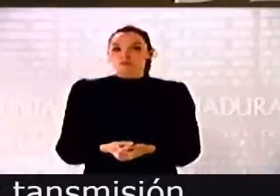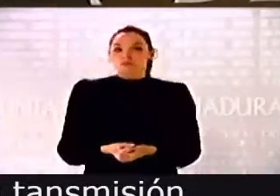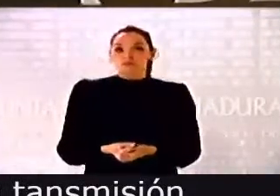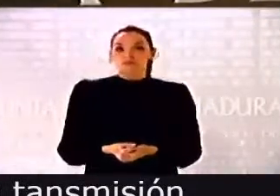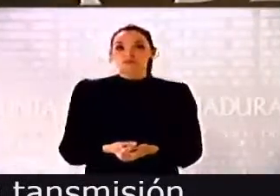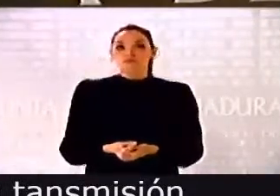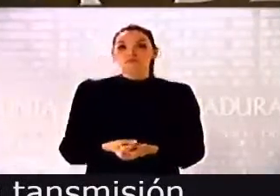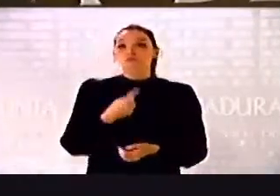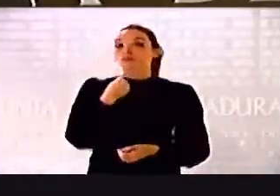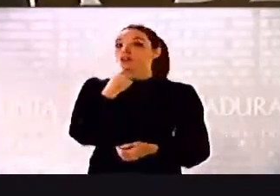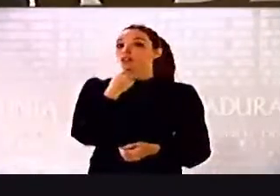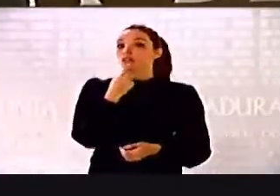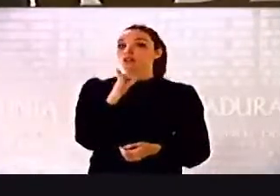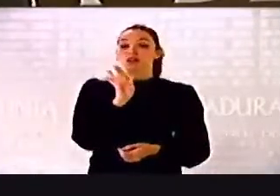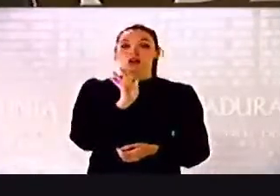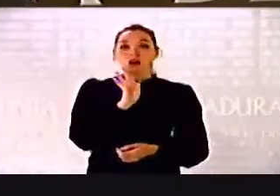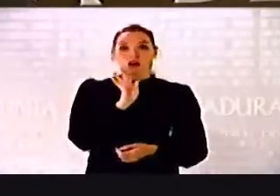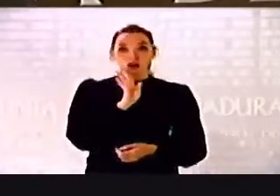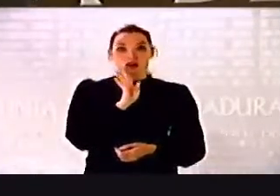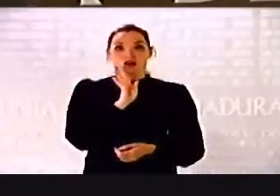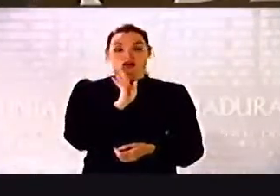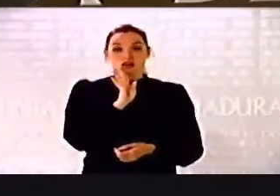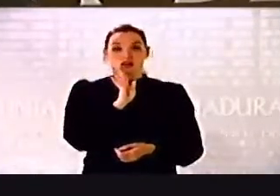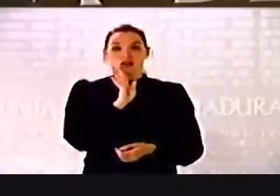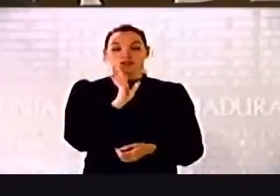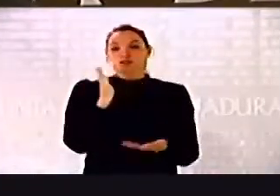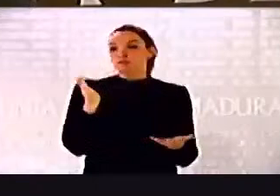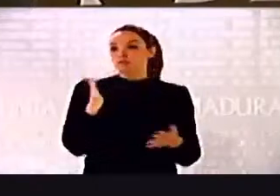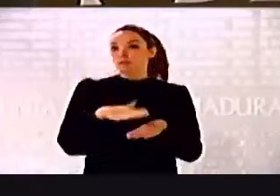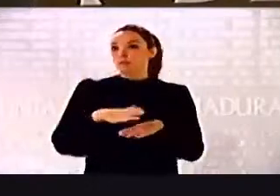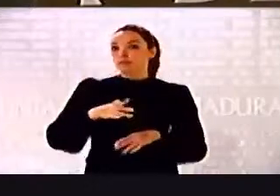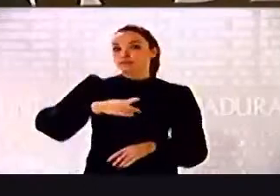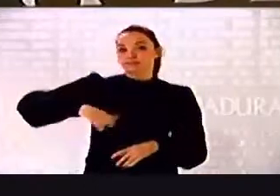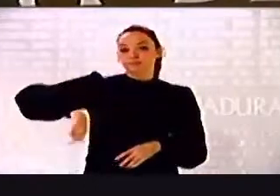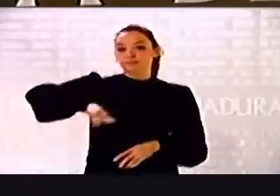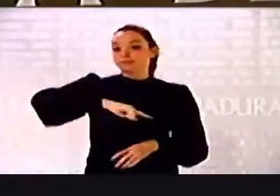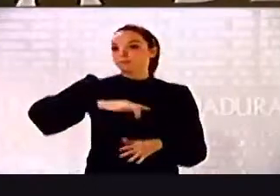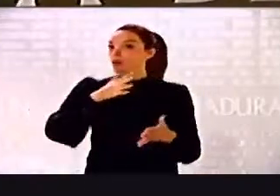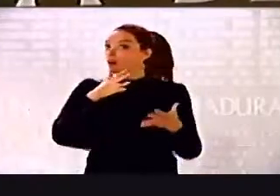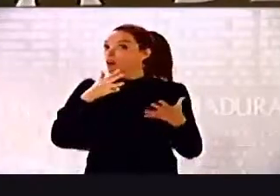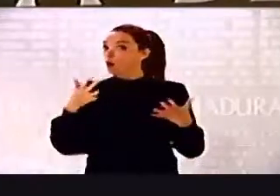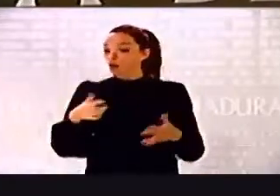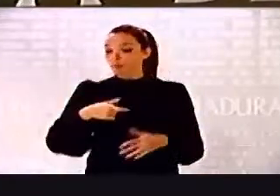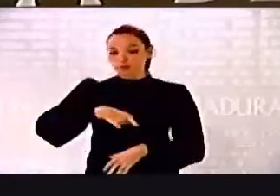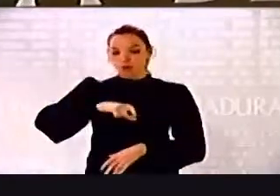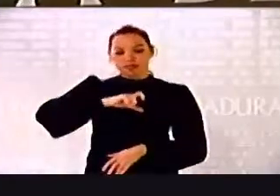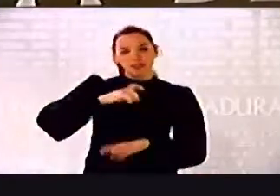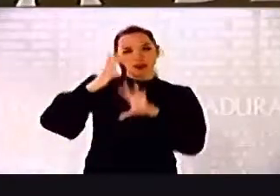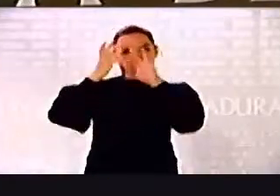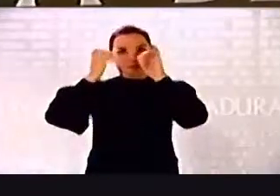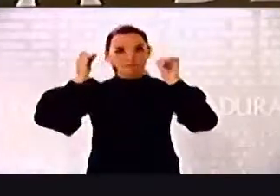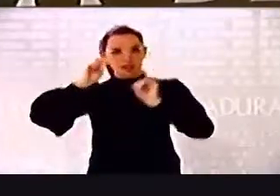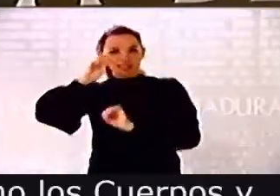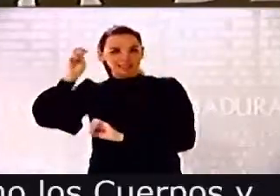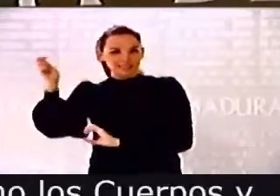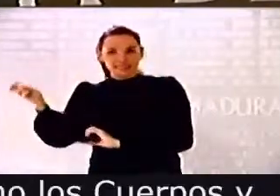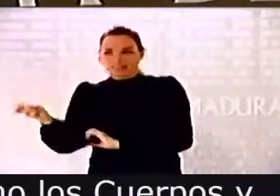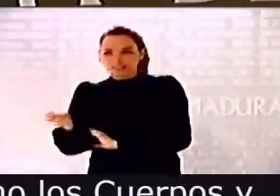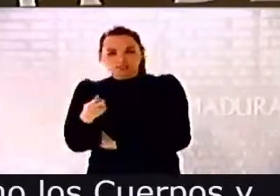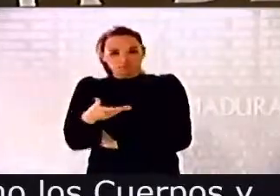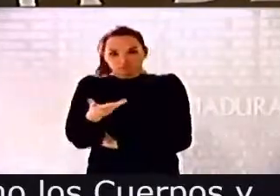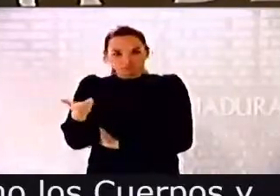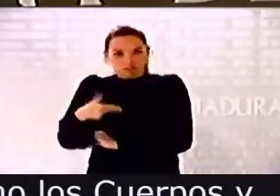Les he dicho antes que para nosotros ahora mismo los cuerpos y fuerzas de seguridad en